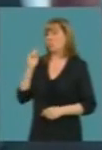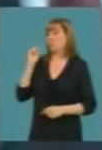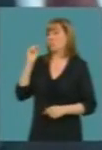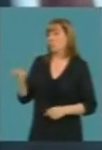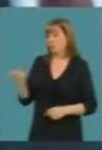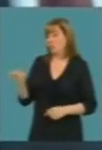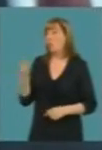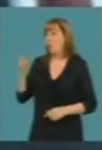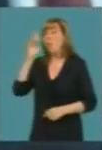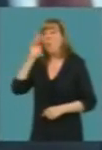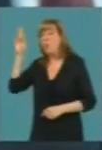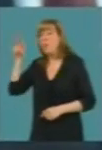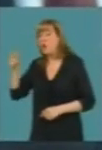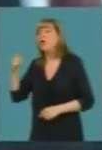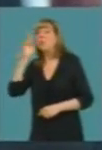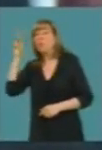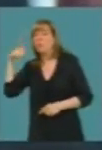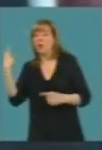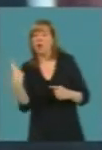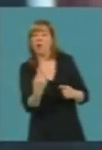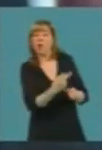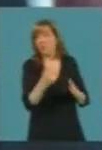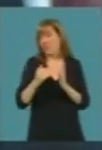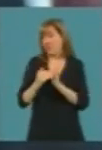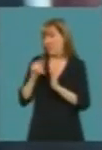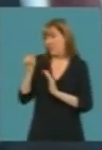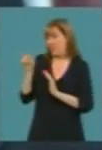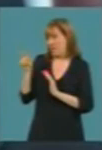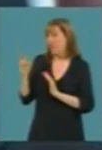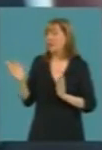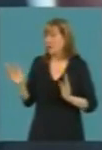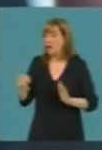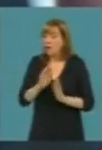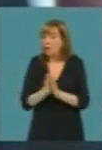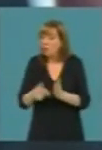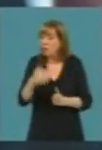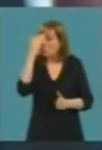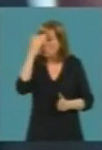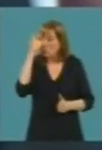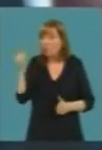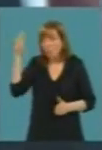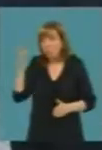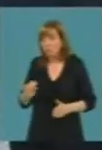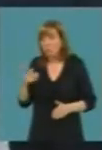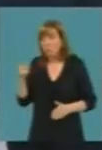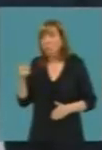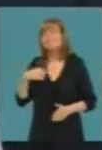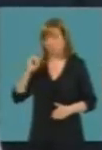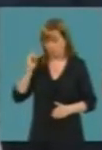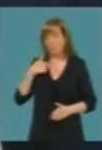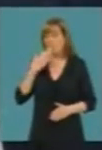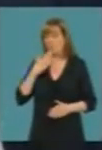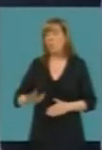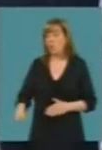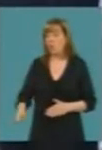nombrado, cumpliendo y haciendo cumplir, en cuanto de vos dependa, la Constitución de la Nación Argentina. Sí, juro. Si